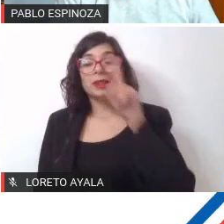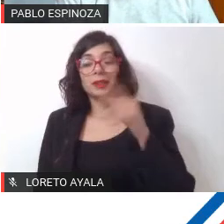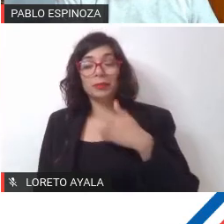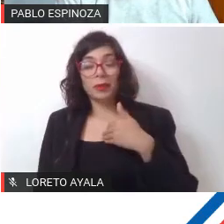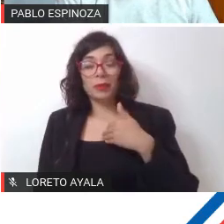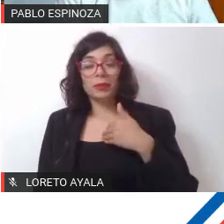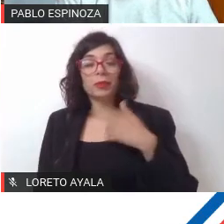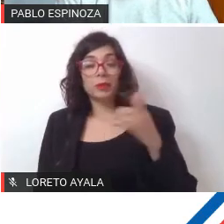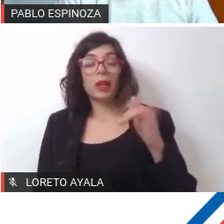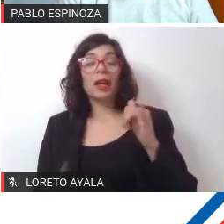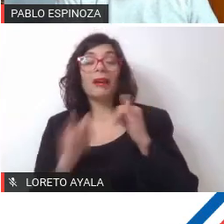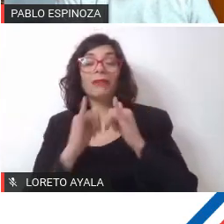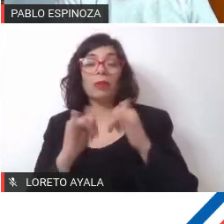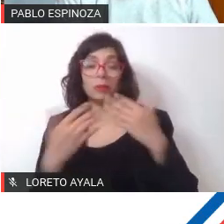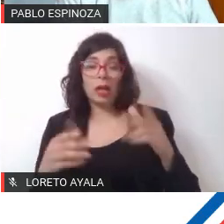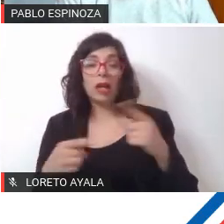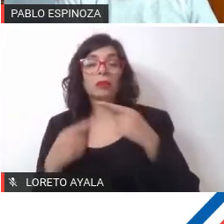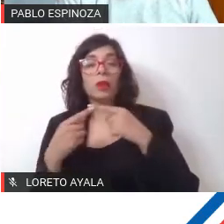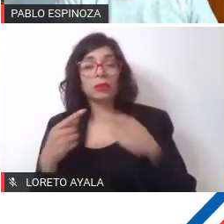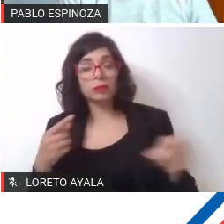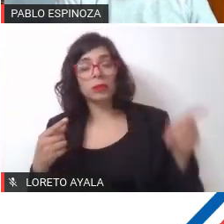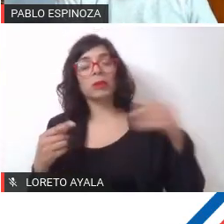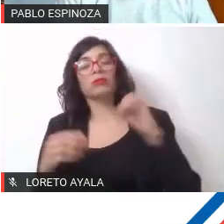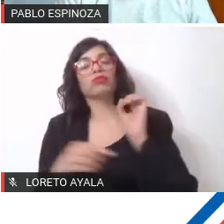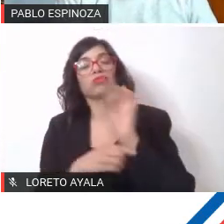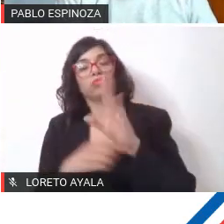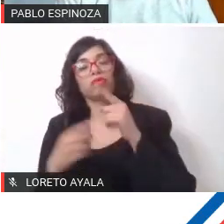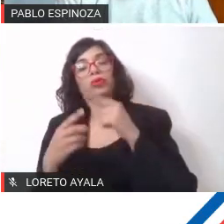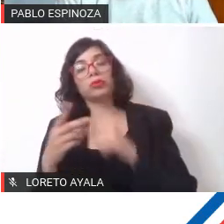la estamos subiendo ya semana a semana. Ustedes pueden